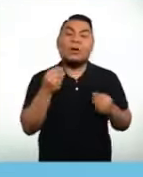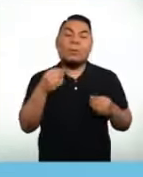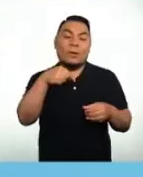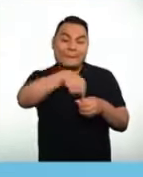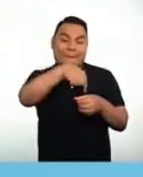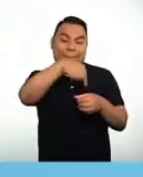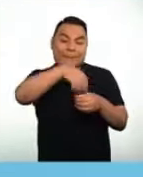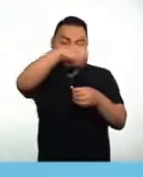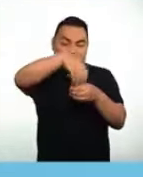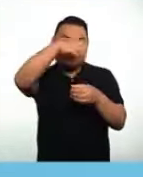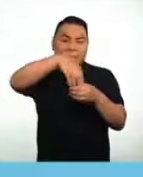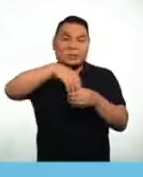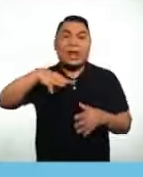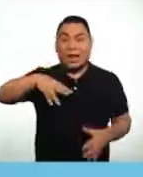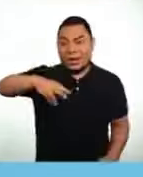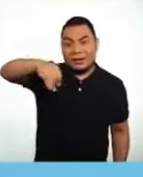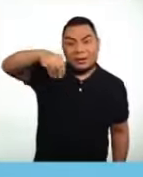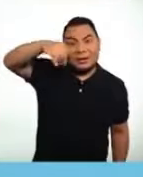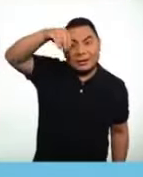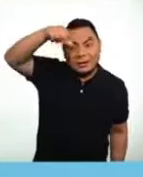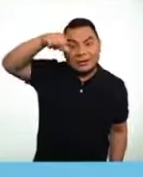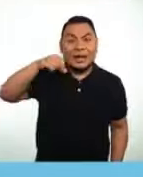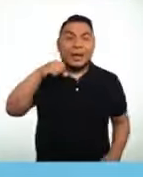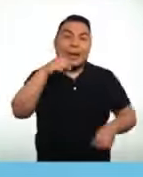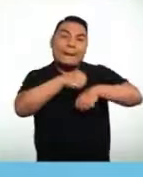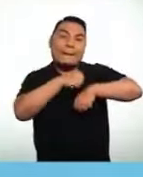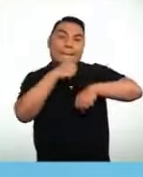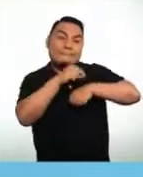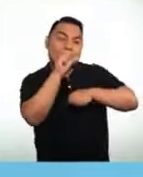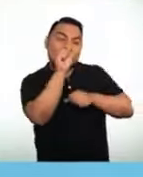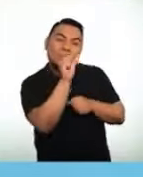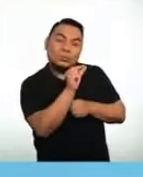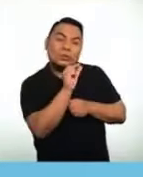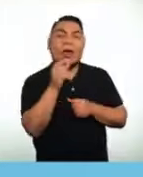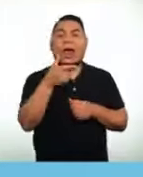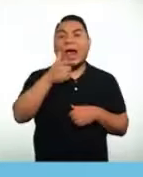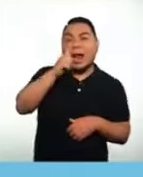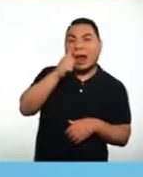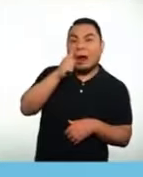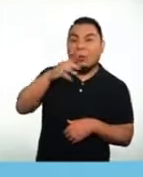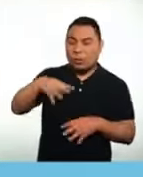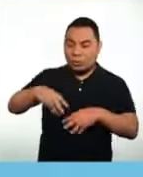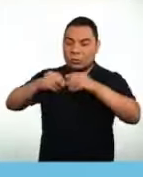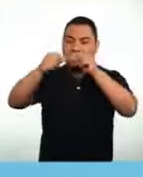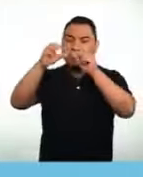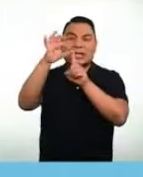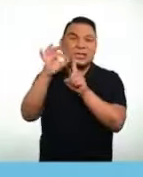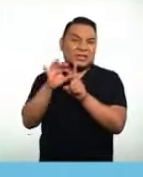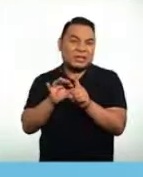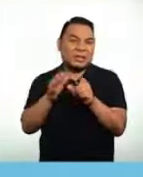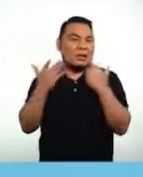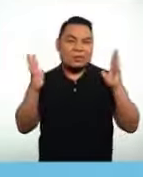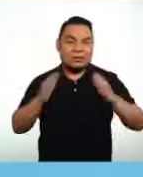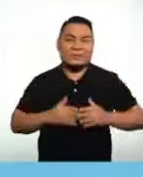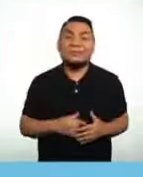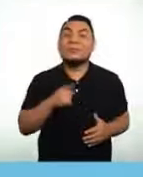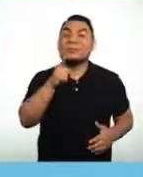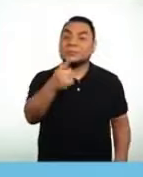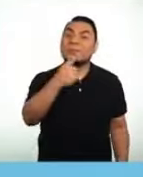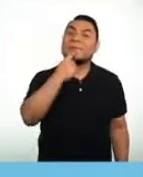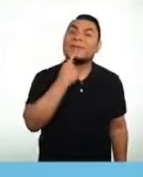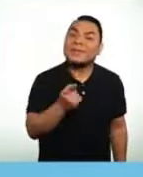niño cómo puede llenar las botellas con arena, piedritas, agua, tierra o